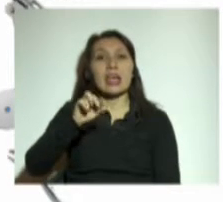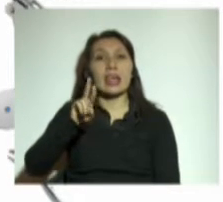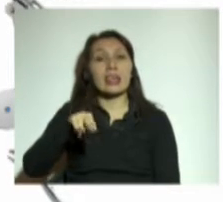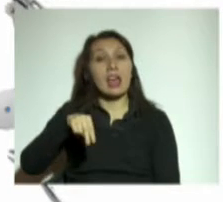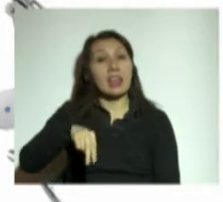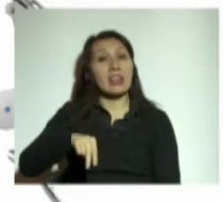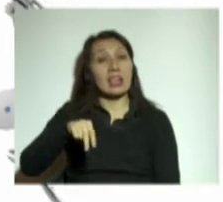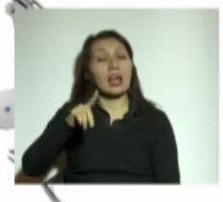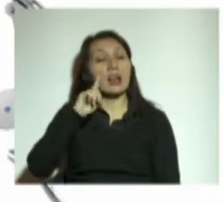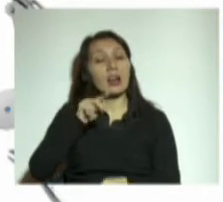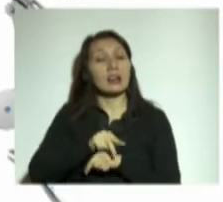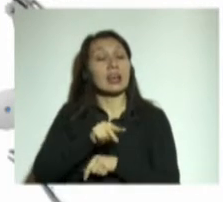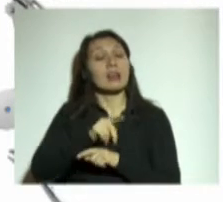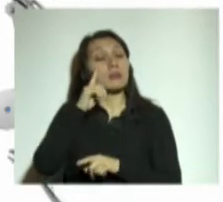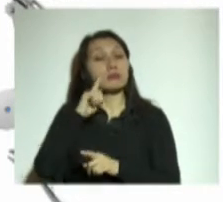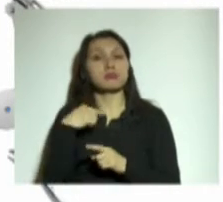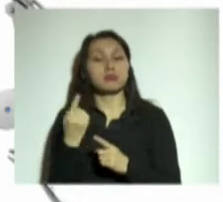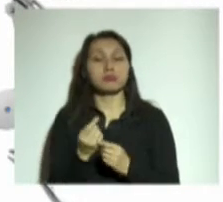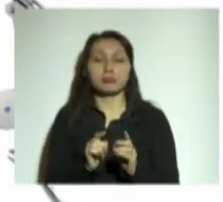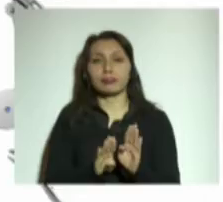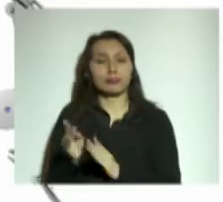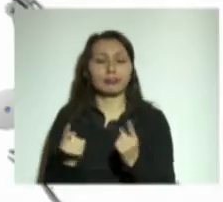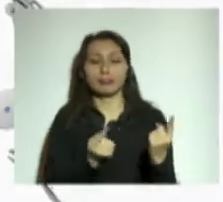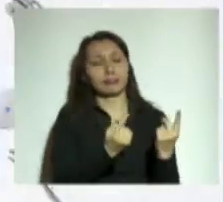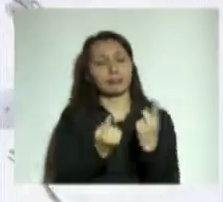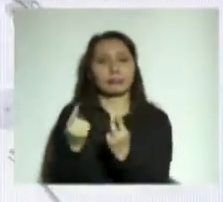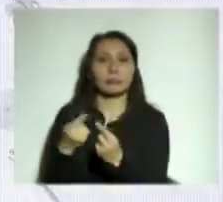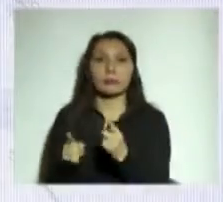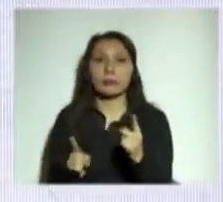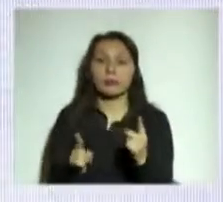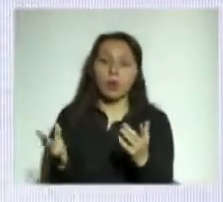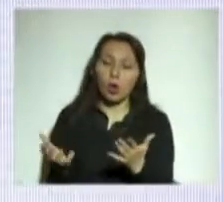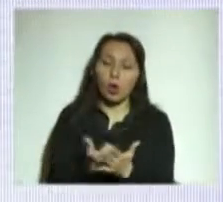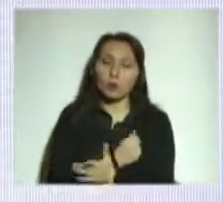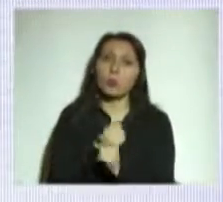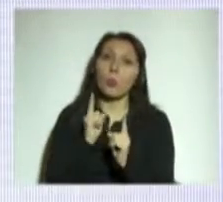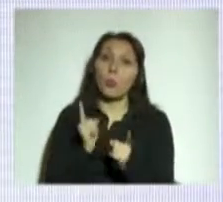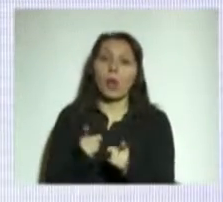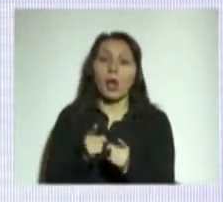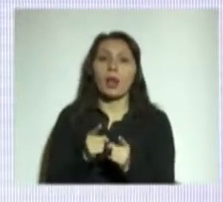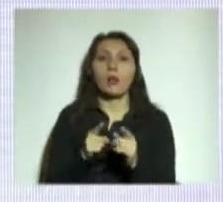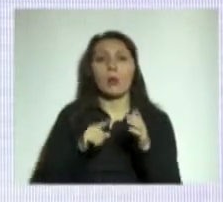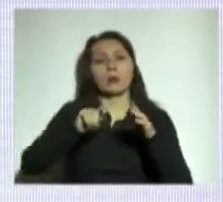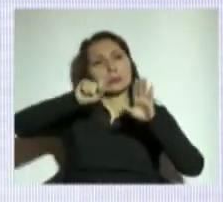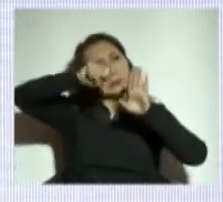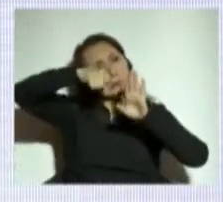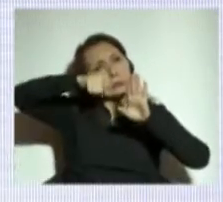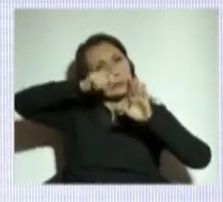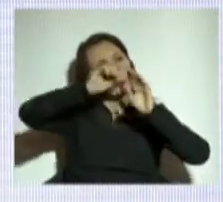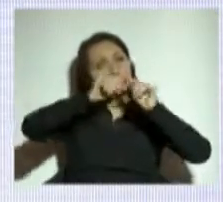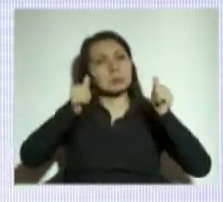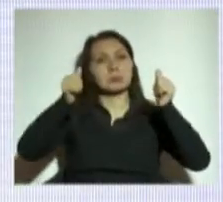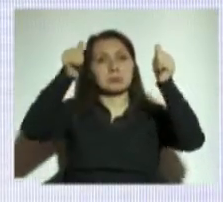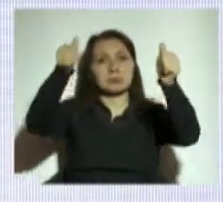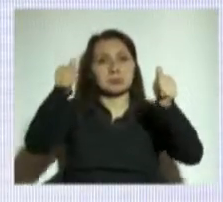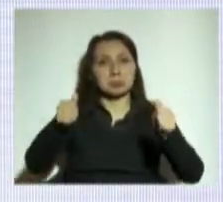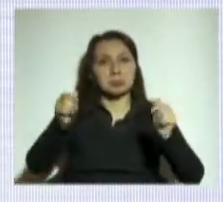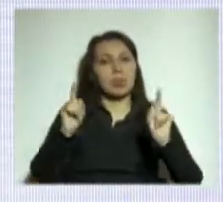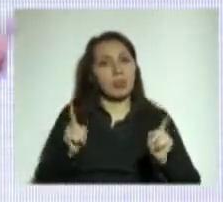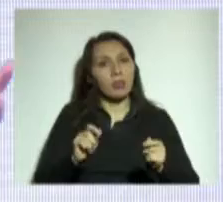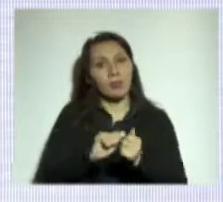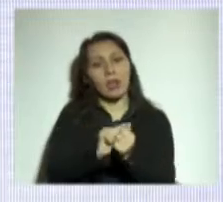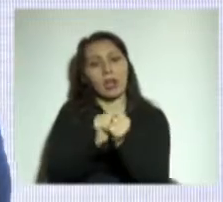destornillador simple y moliente. Pero al final vas a conseguir poner el tornillo en la pared y colgar tu cuadro. Por lo tanto, tienes que adaptar